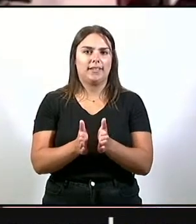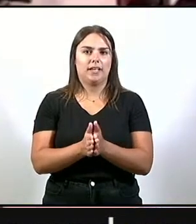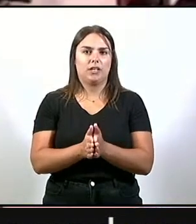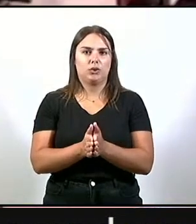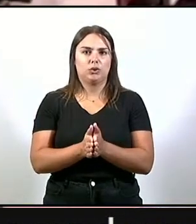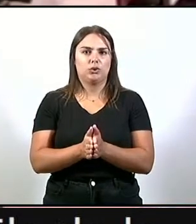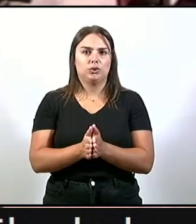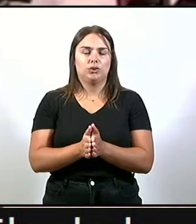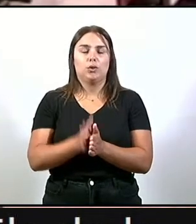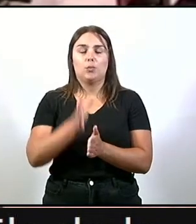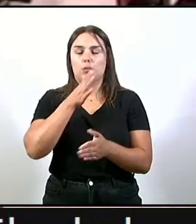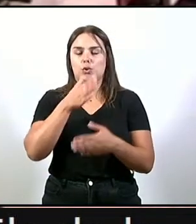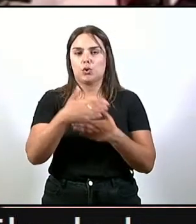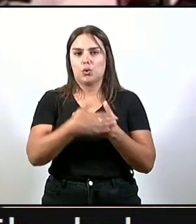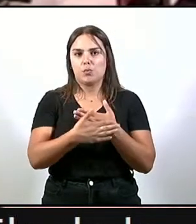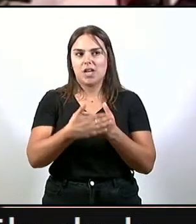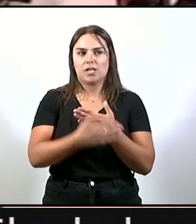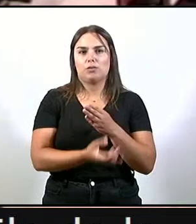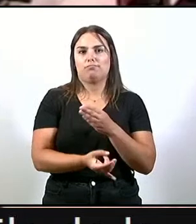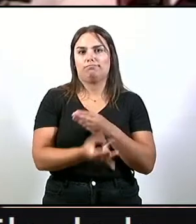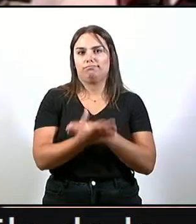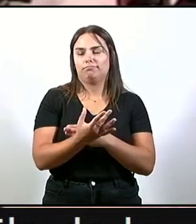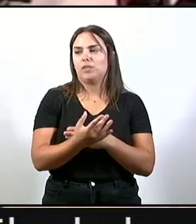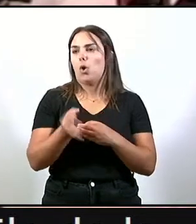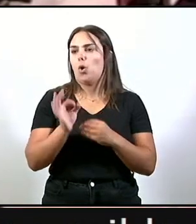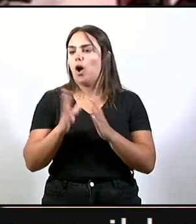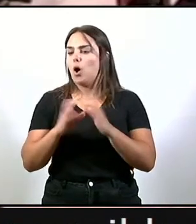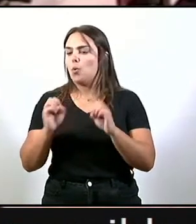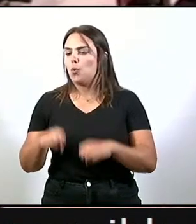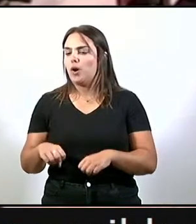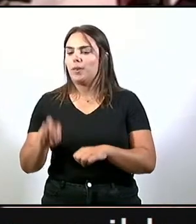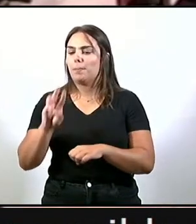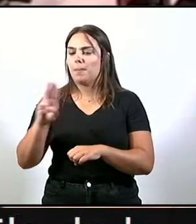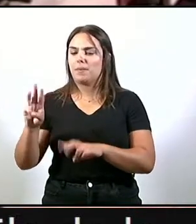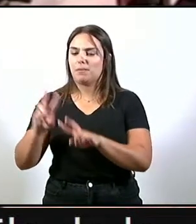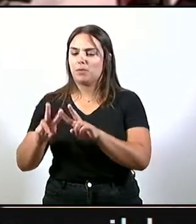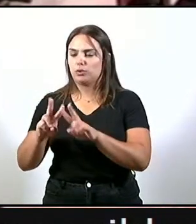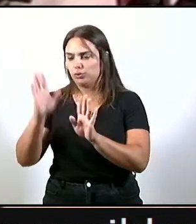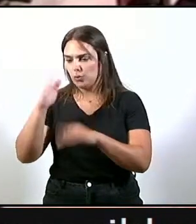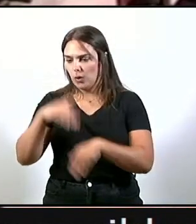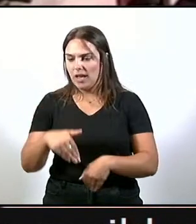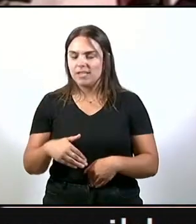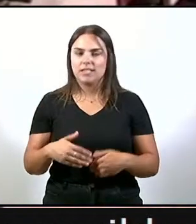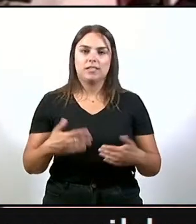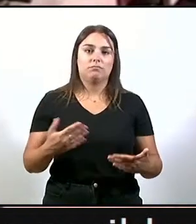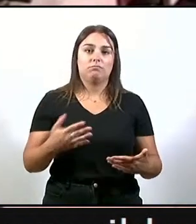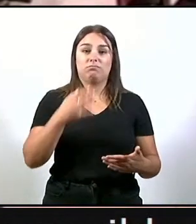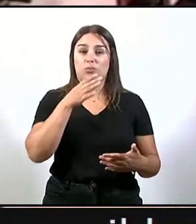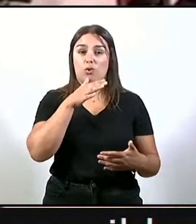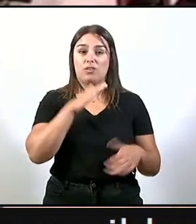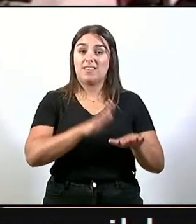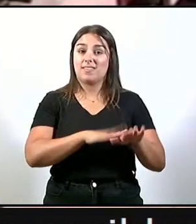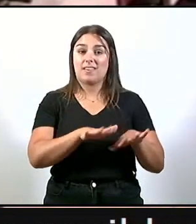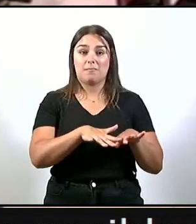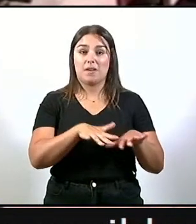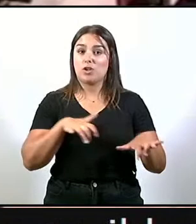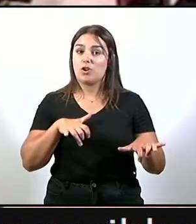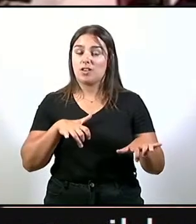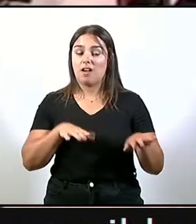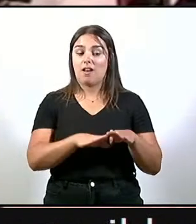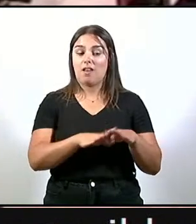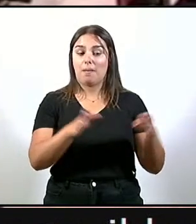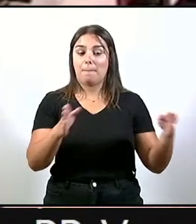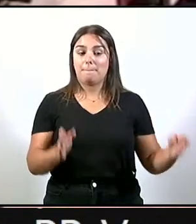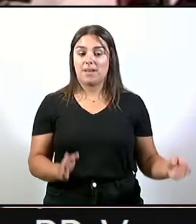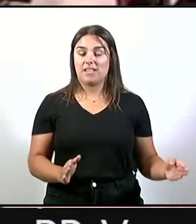los posibles gobiernos que salgan, de que no haya acuerdo PP-Vox, en este caso con la mayoría de izquierdas en la mesa de